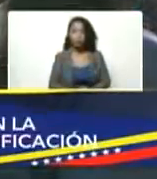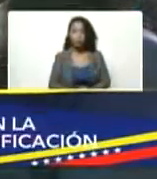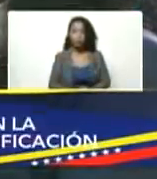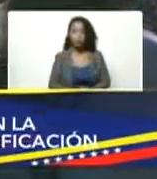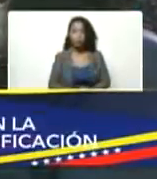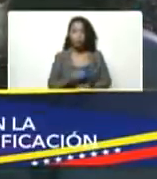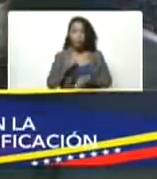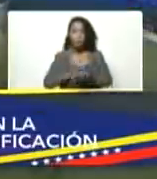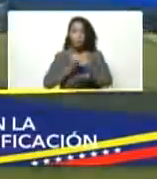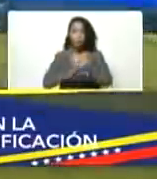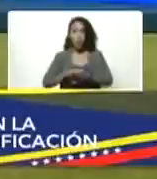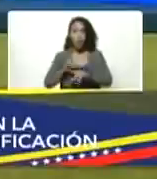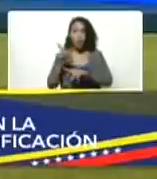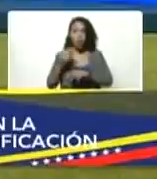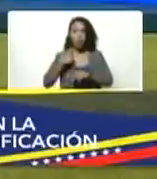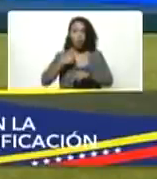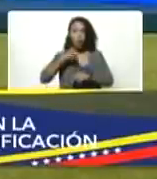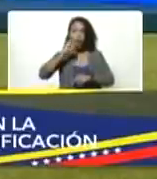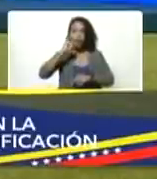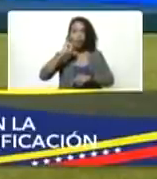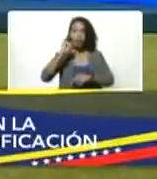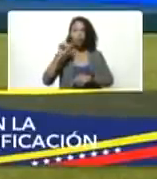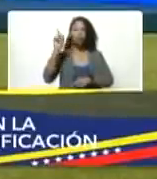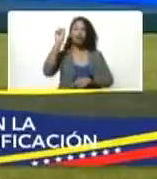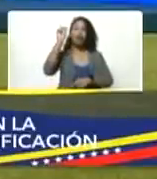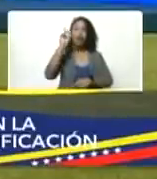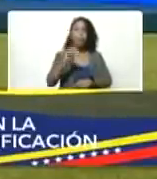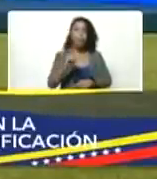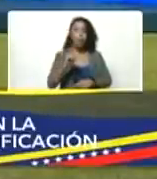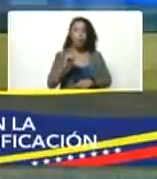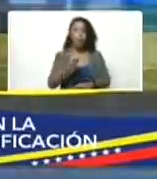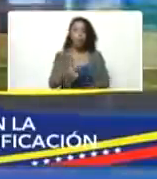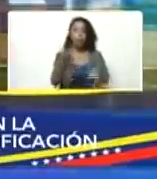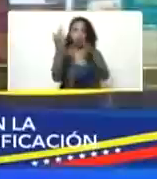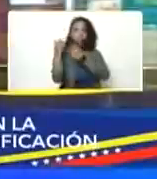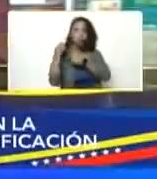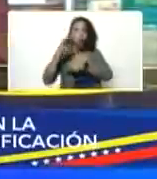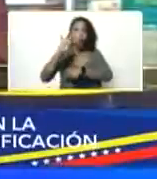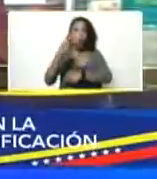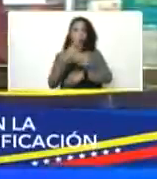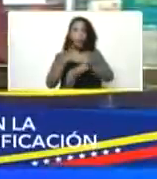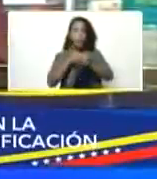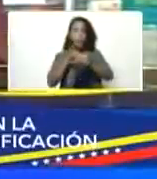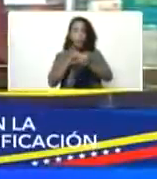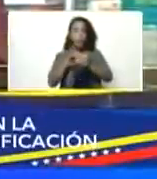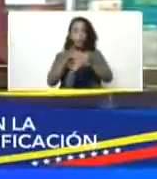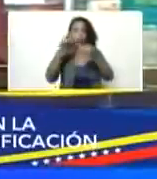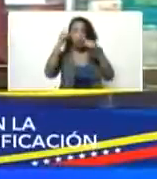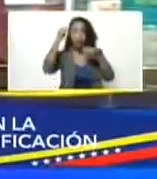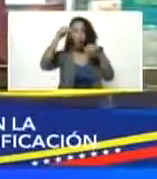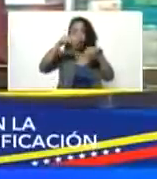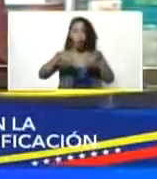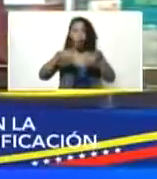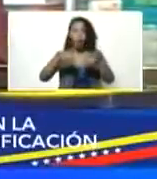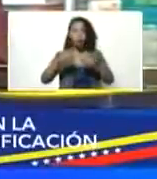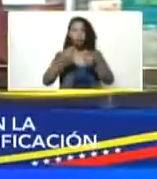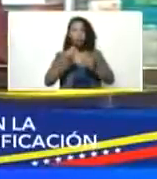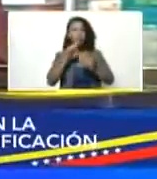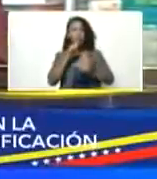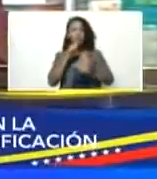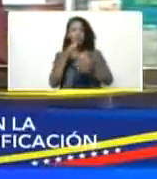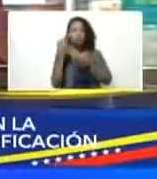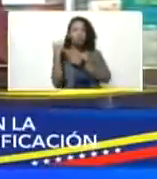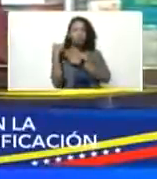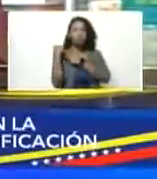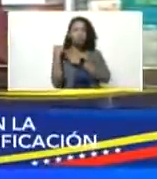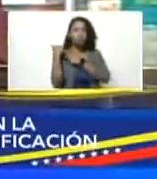Por eso anuncio también la designación de esta cuarta ministra el día de hoy. Se trata